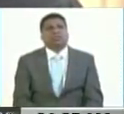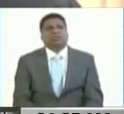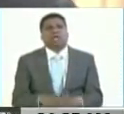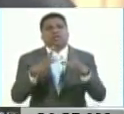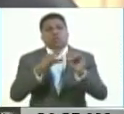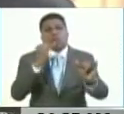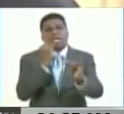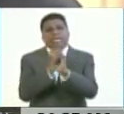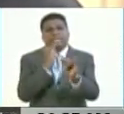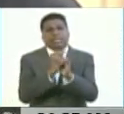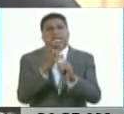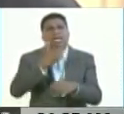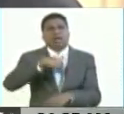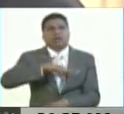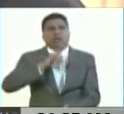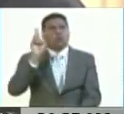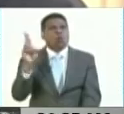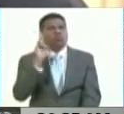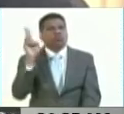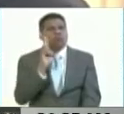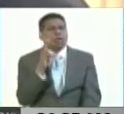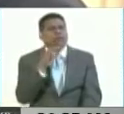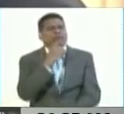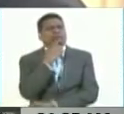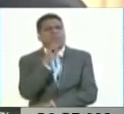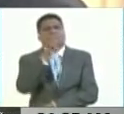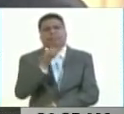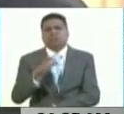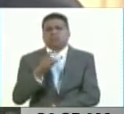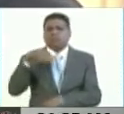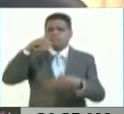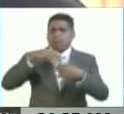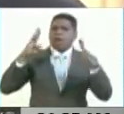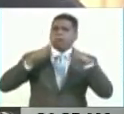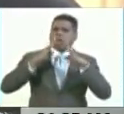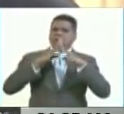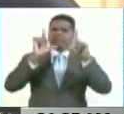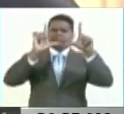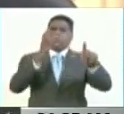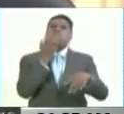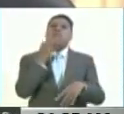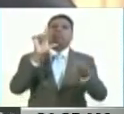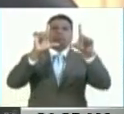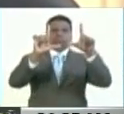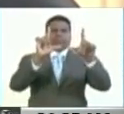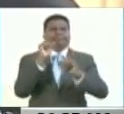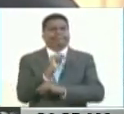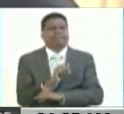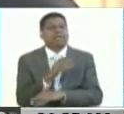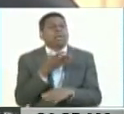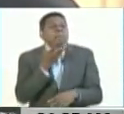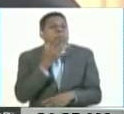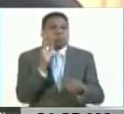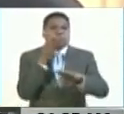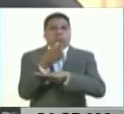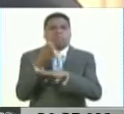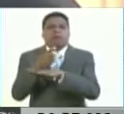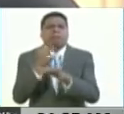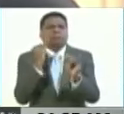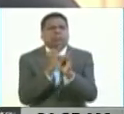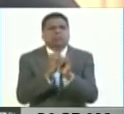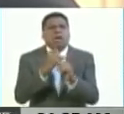internet que utilizamos nosotros los usuarios y la gente que está en su casa viendo, que quiere visitar los portales, las redes